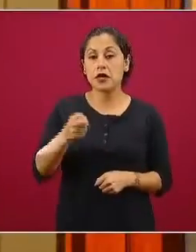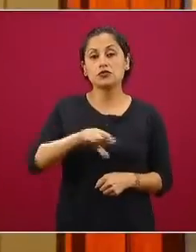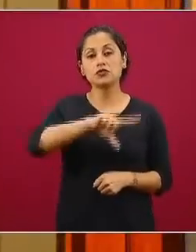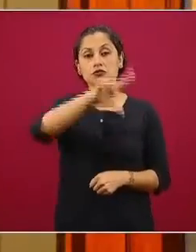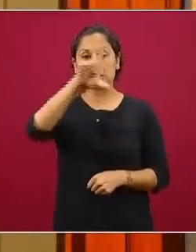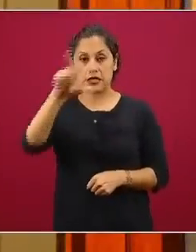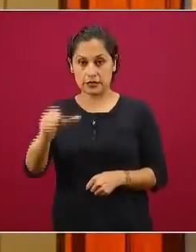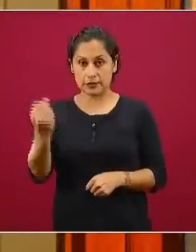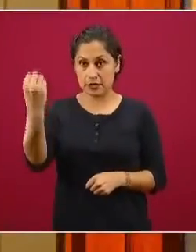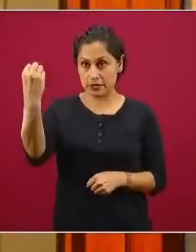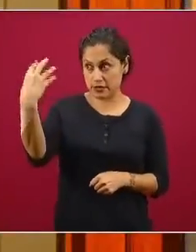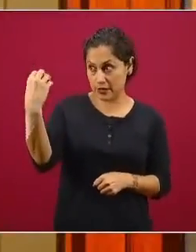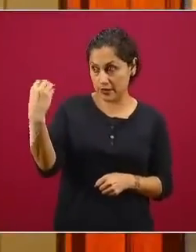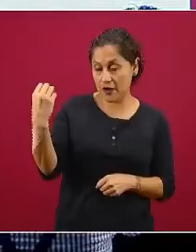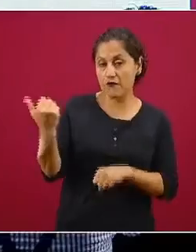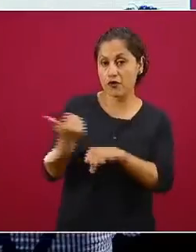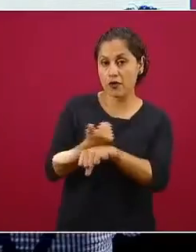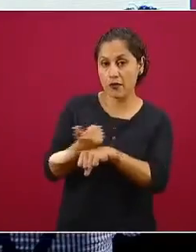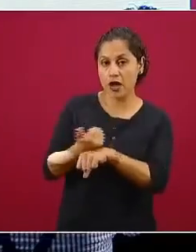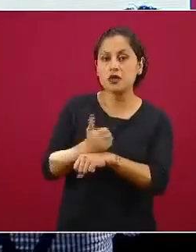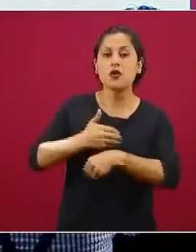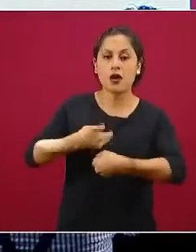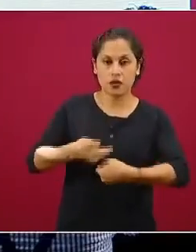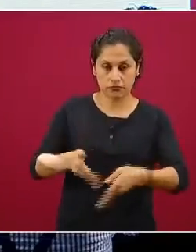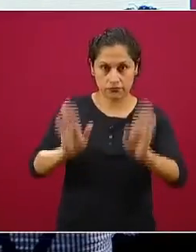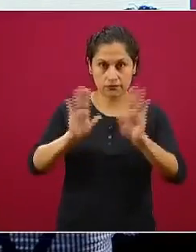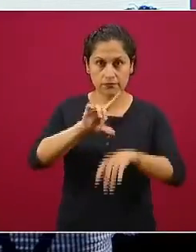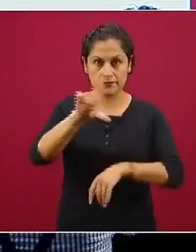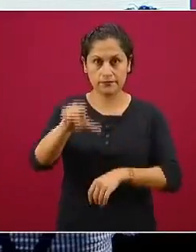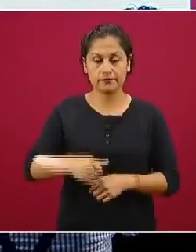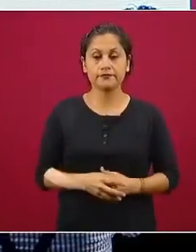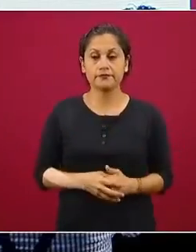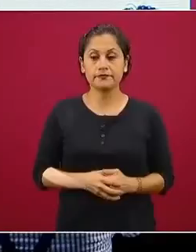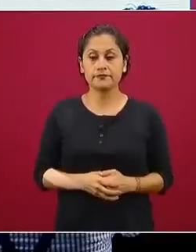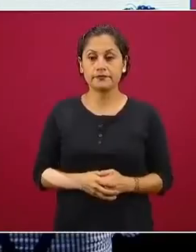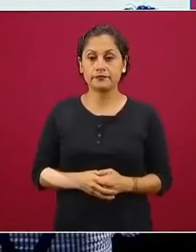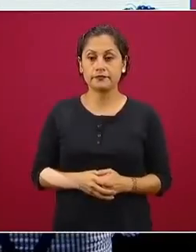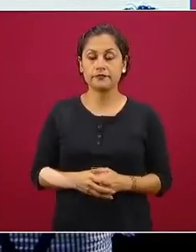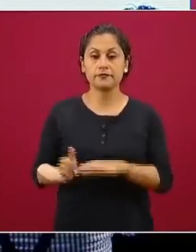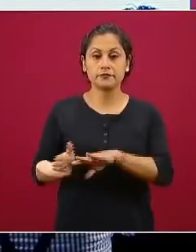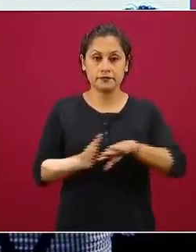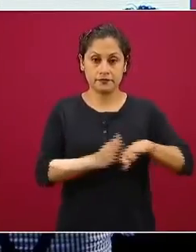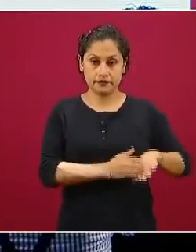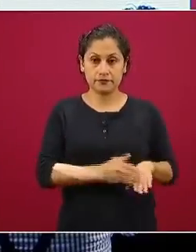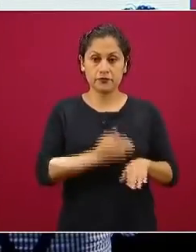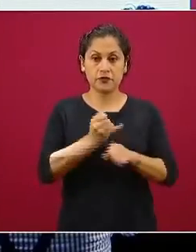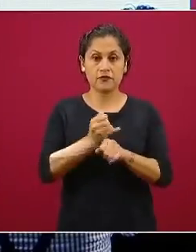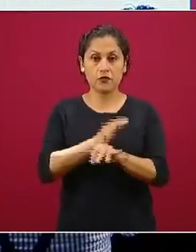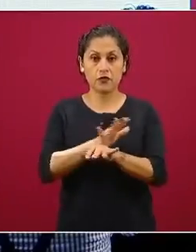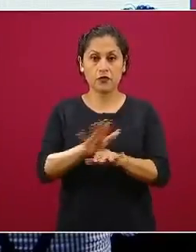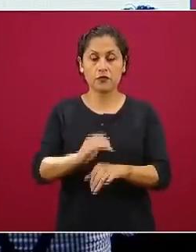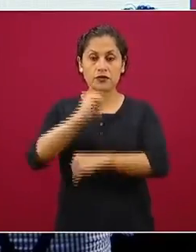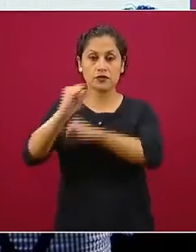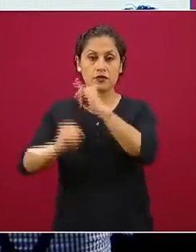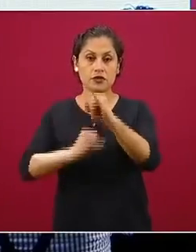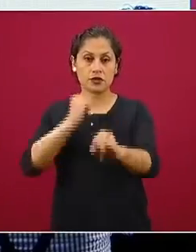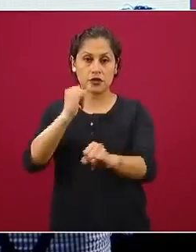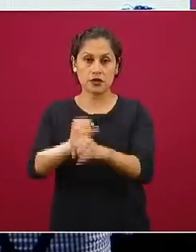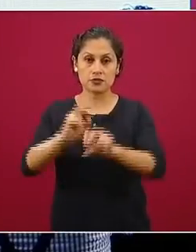que lleguemos al nivel amarillo. Bien, pasemos entonces ahora sí a la estadística internacional. La